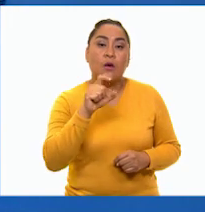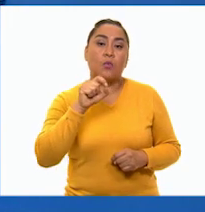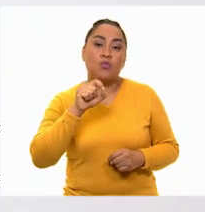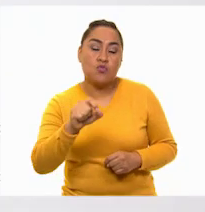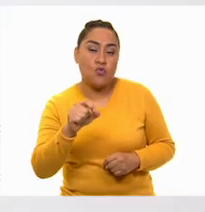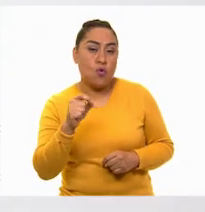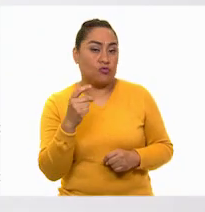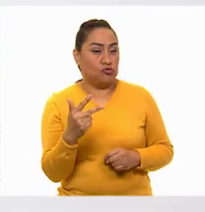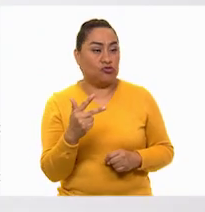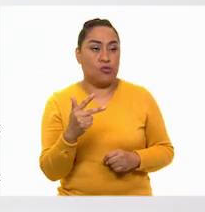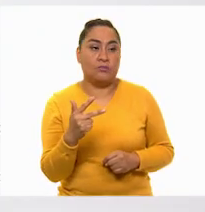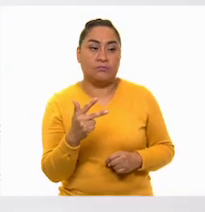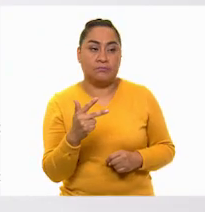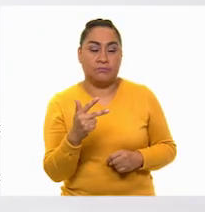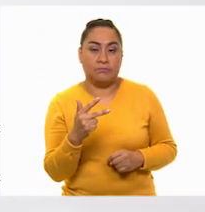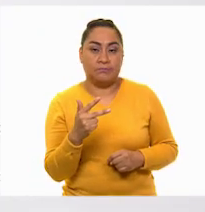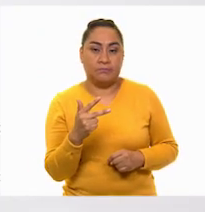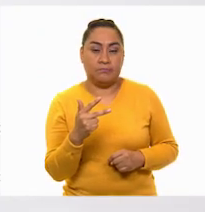30.8.